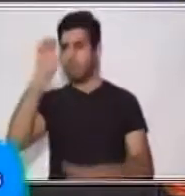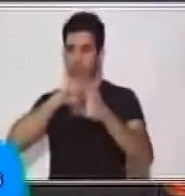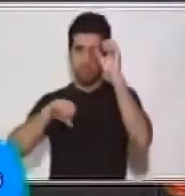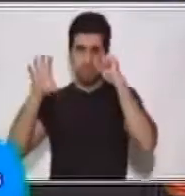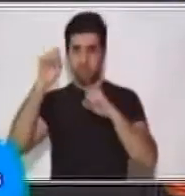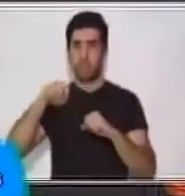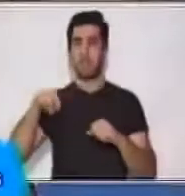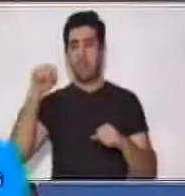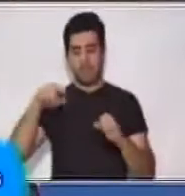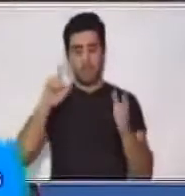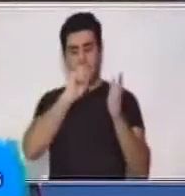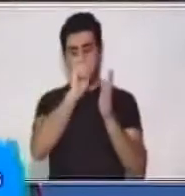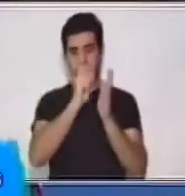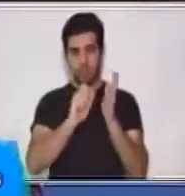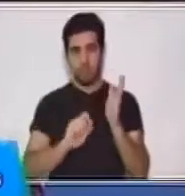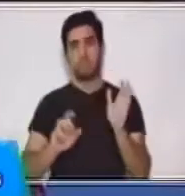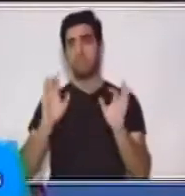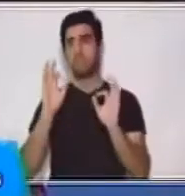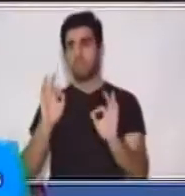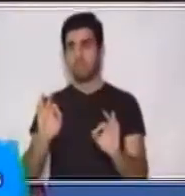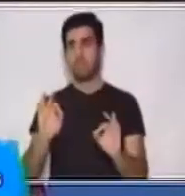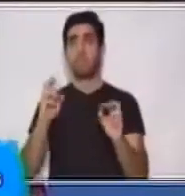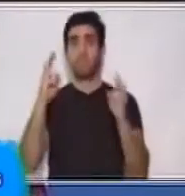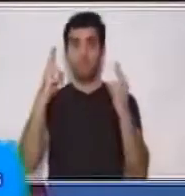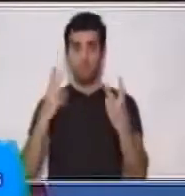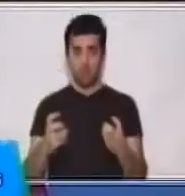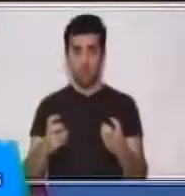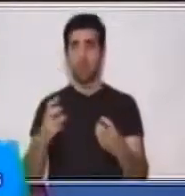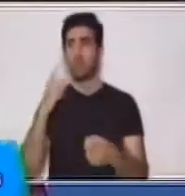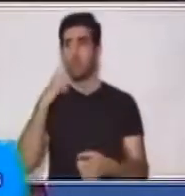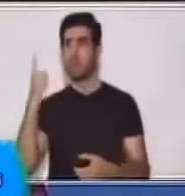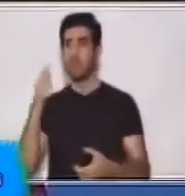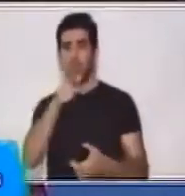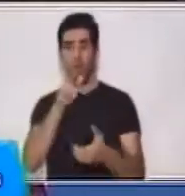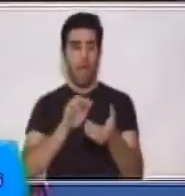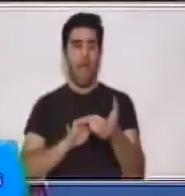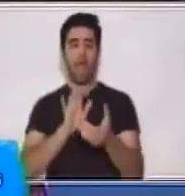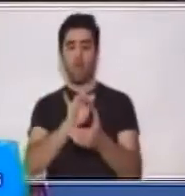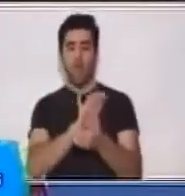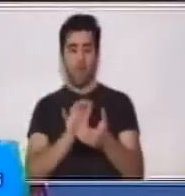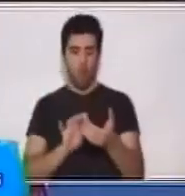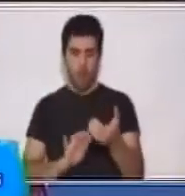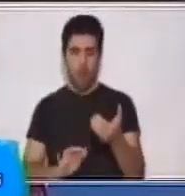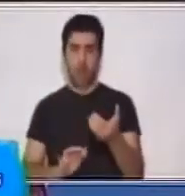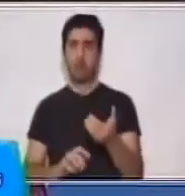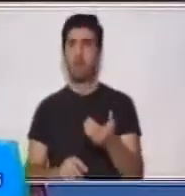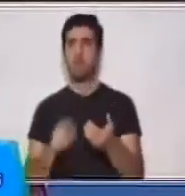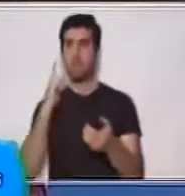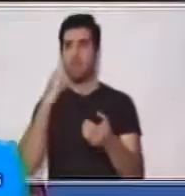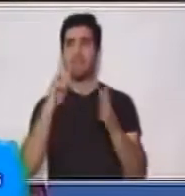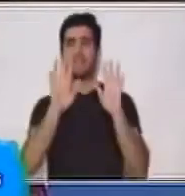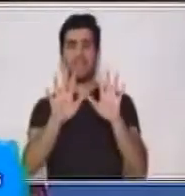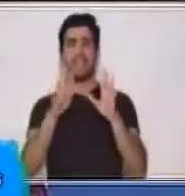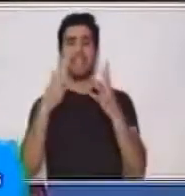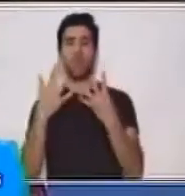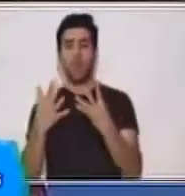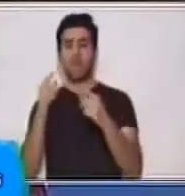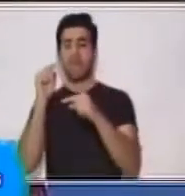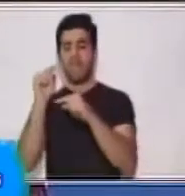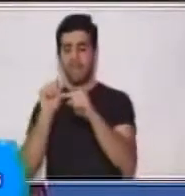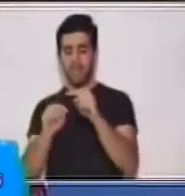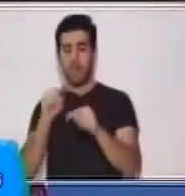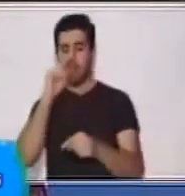acá. Y entonces ya nuevamente ingresamos a la calculadora, 19 dividida